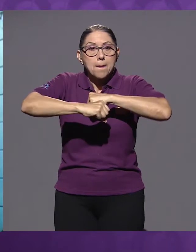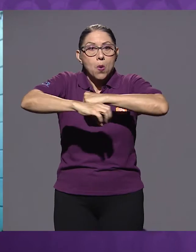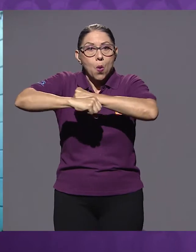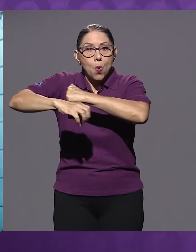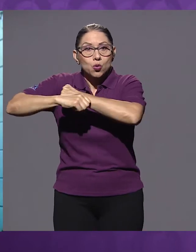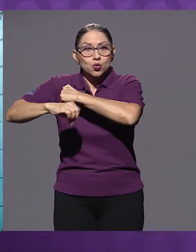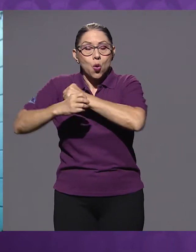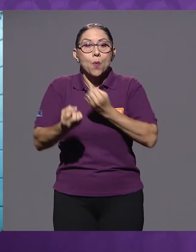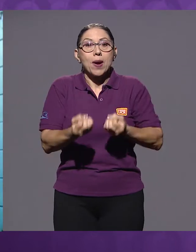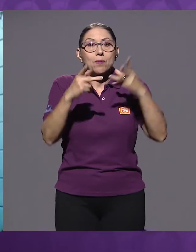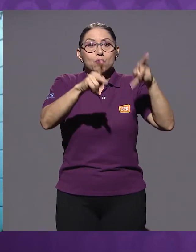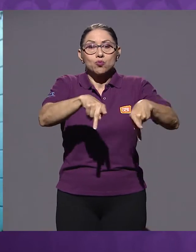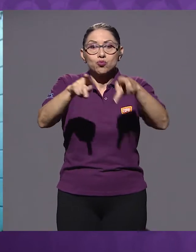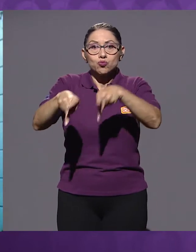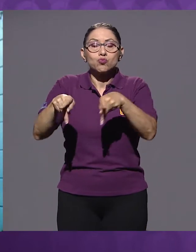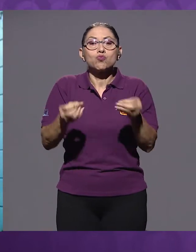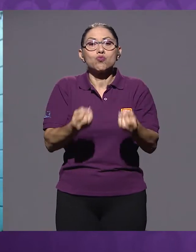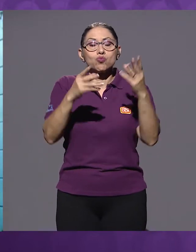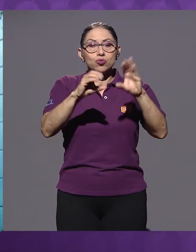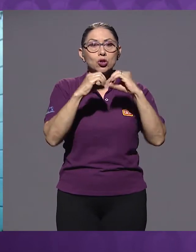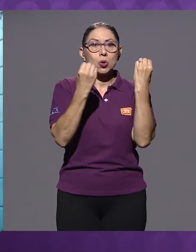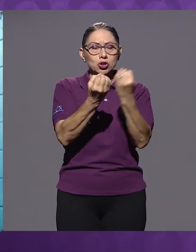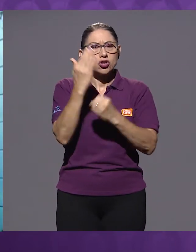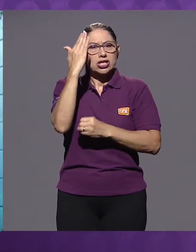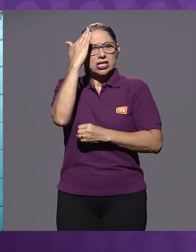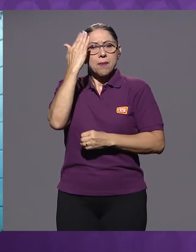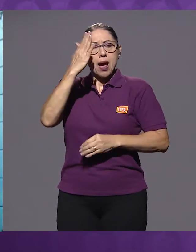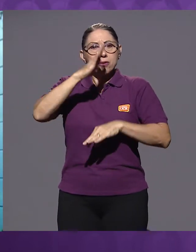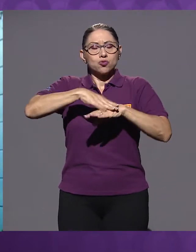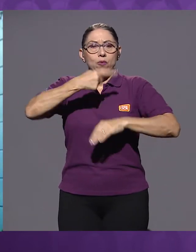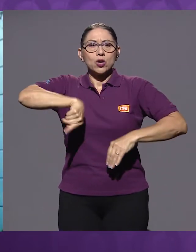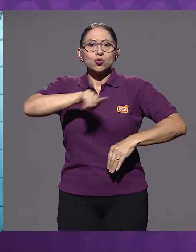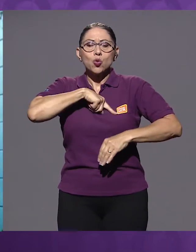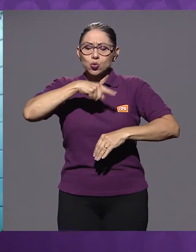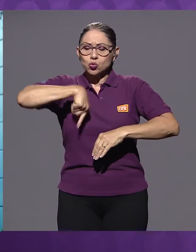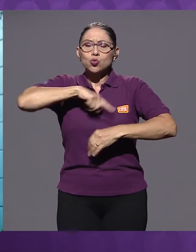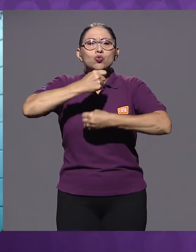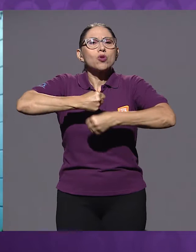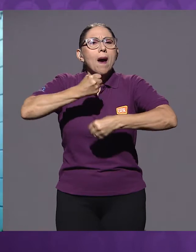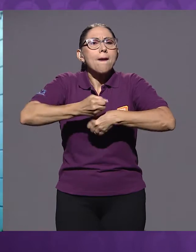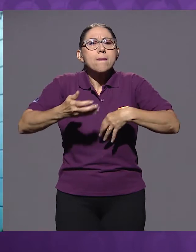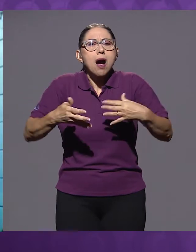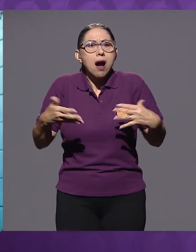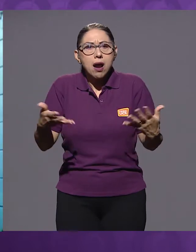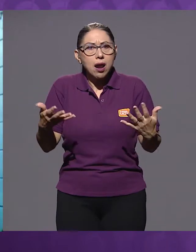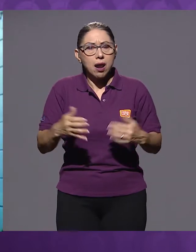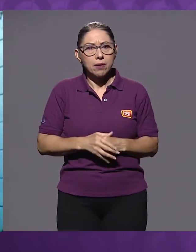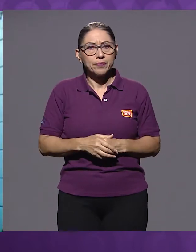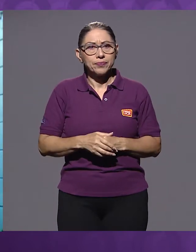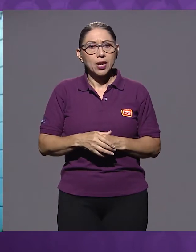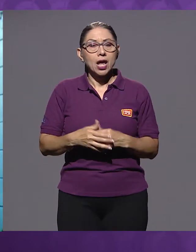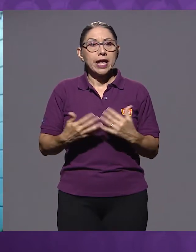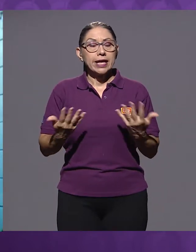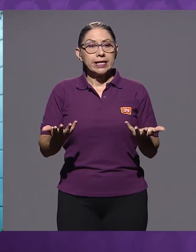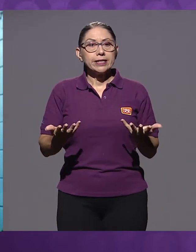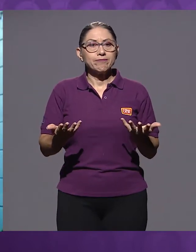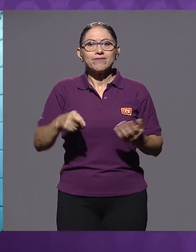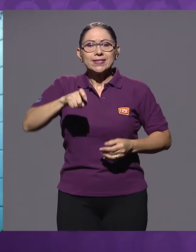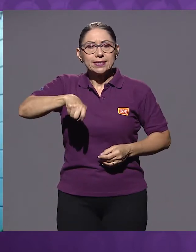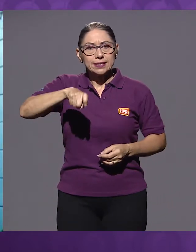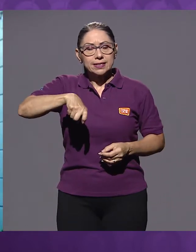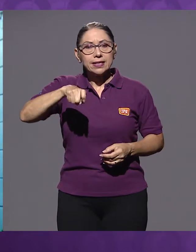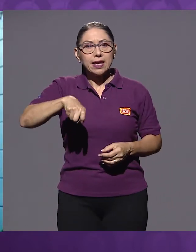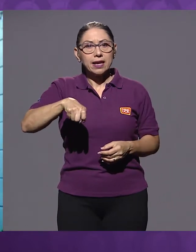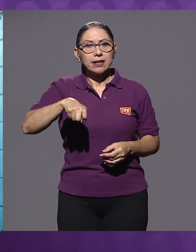muchísimas personas y organizaciones nos conozcan, sepan cuál es nuestro trabajo, sepan cuál es nuestro quehacer, y lo que